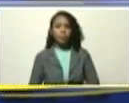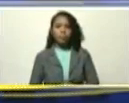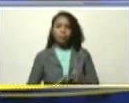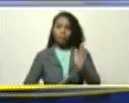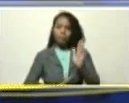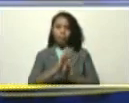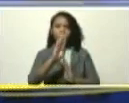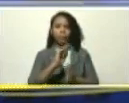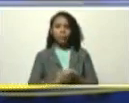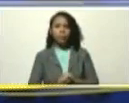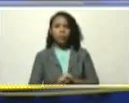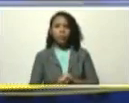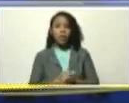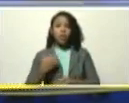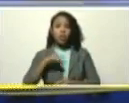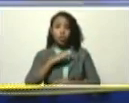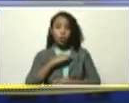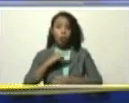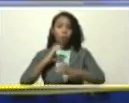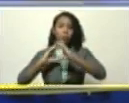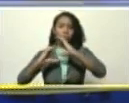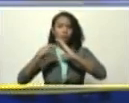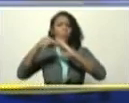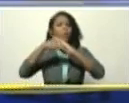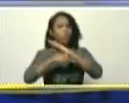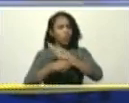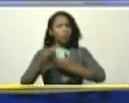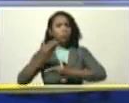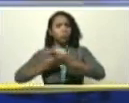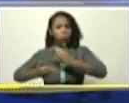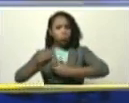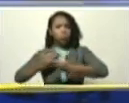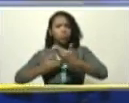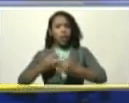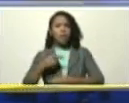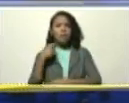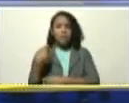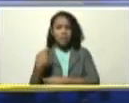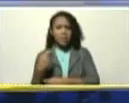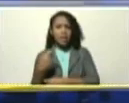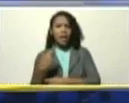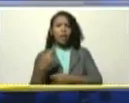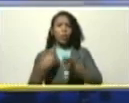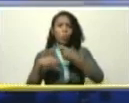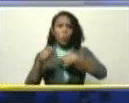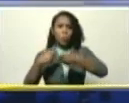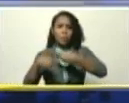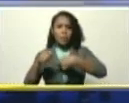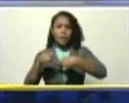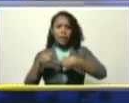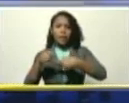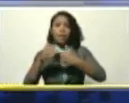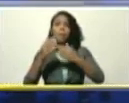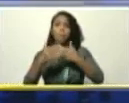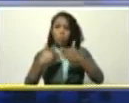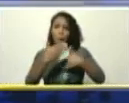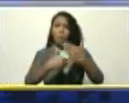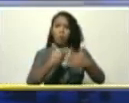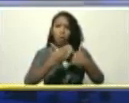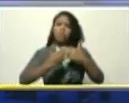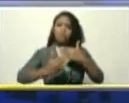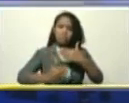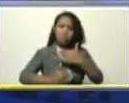superarla. Hemos conversado a fondo la cooperación financiera, comercial, que va avanzando, va dando